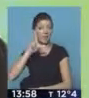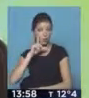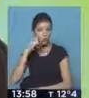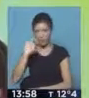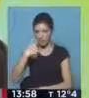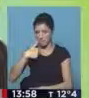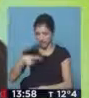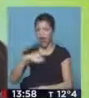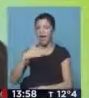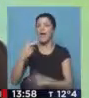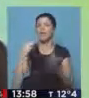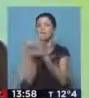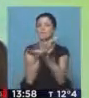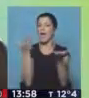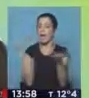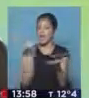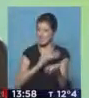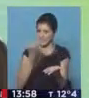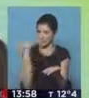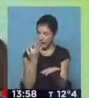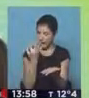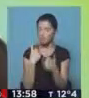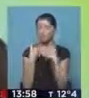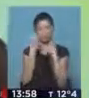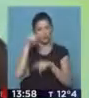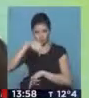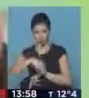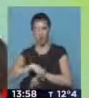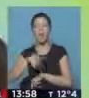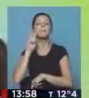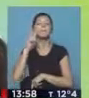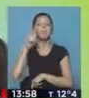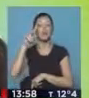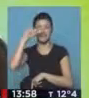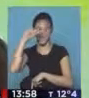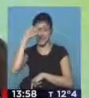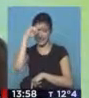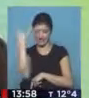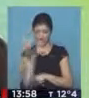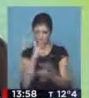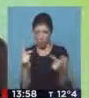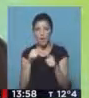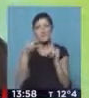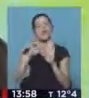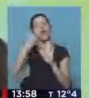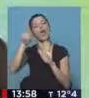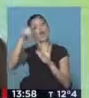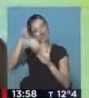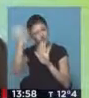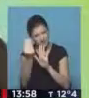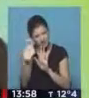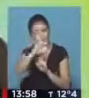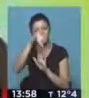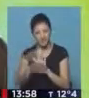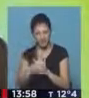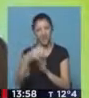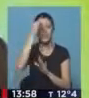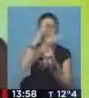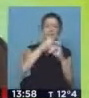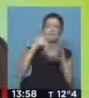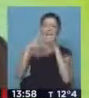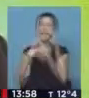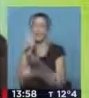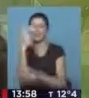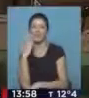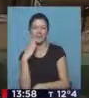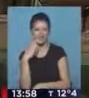ciudad. Estado Islámico, que esta semana otra vez hizo de las suyas, como comentamos en el primer bloque de este